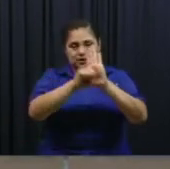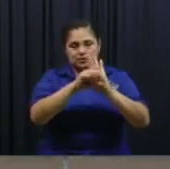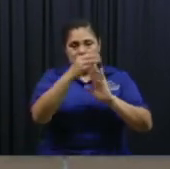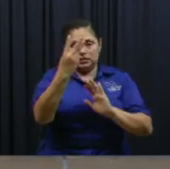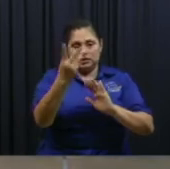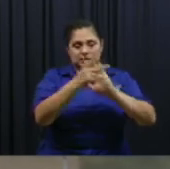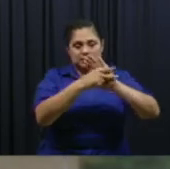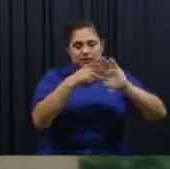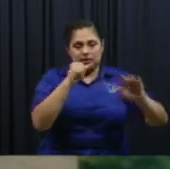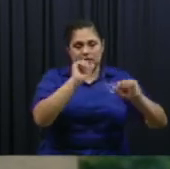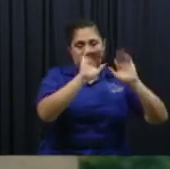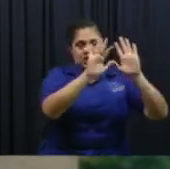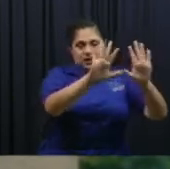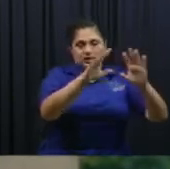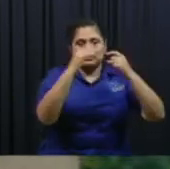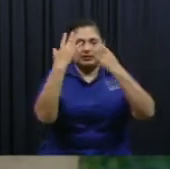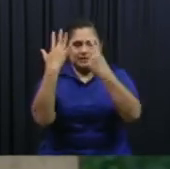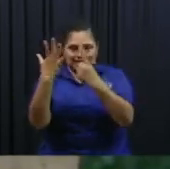dieciséis